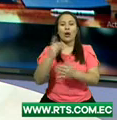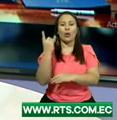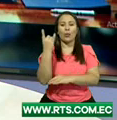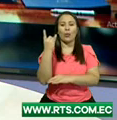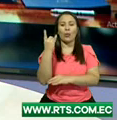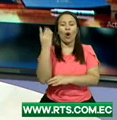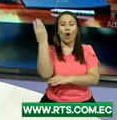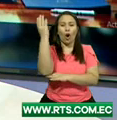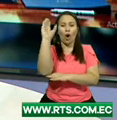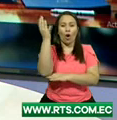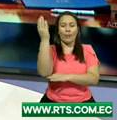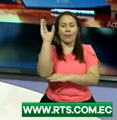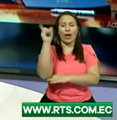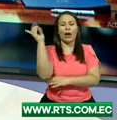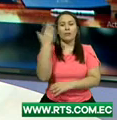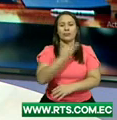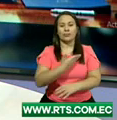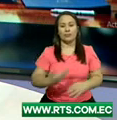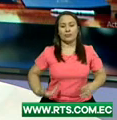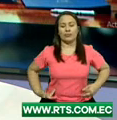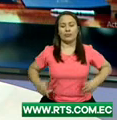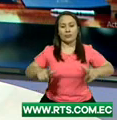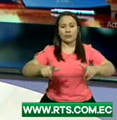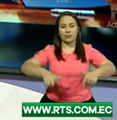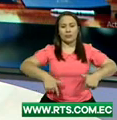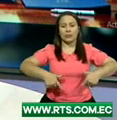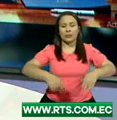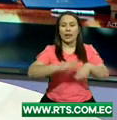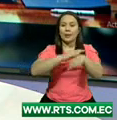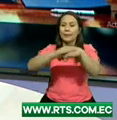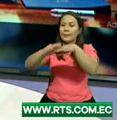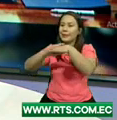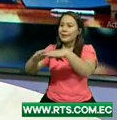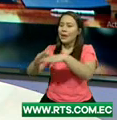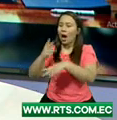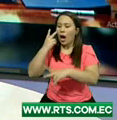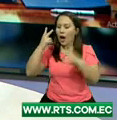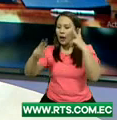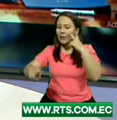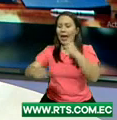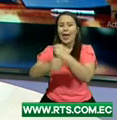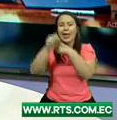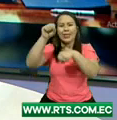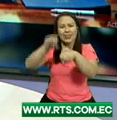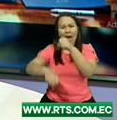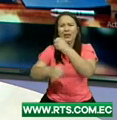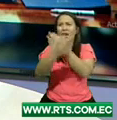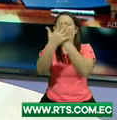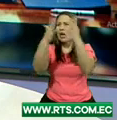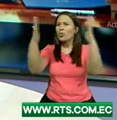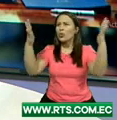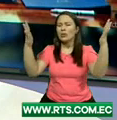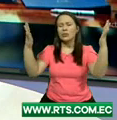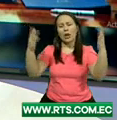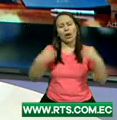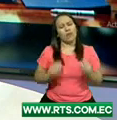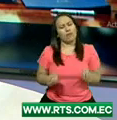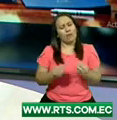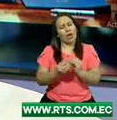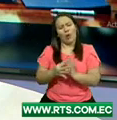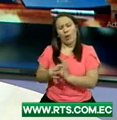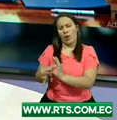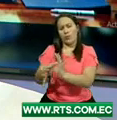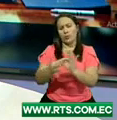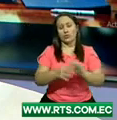el primer mandatario lenín moreno convocó a enfrentar los daños a la naturaleza de la manera corresponsable